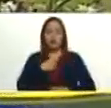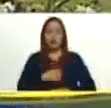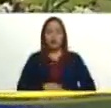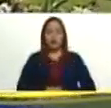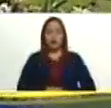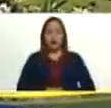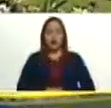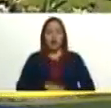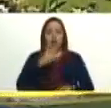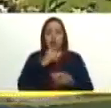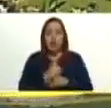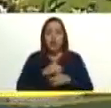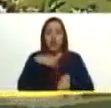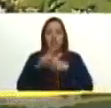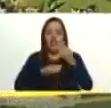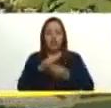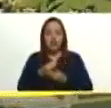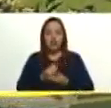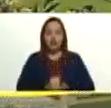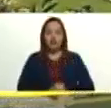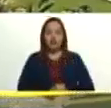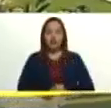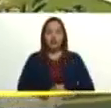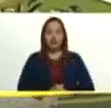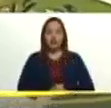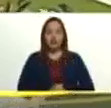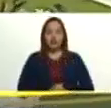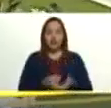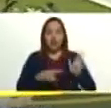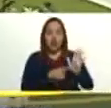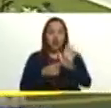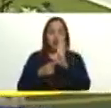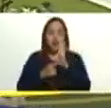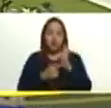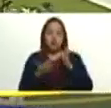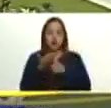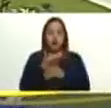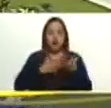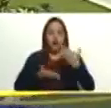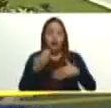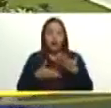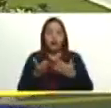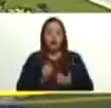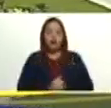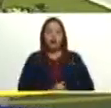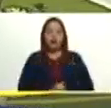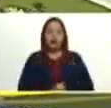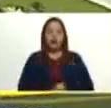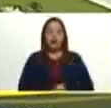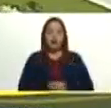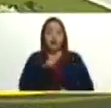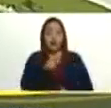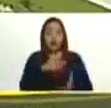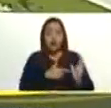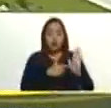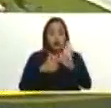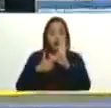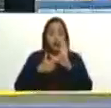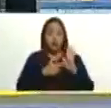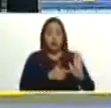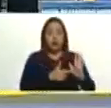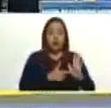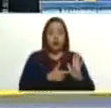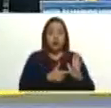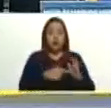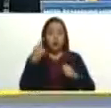deben traducirse en expresiones compartidas. Y esas expresiones, para que